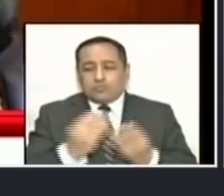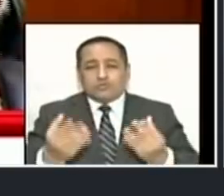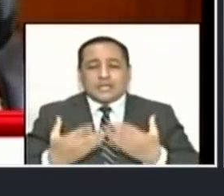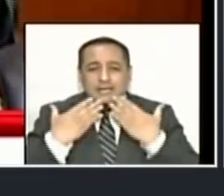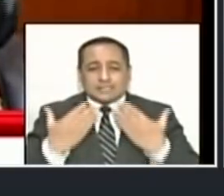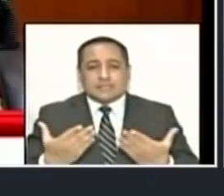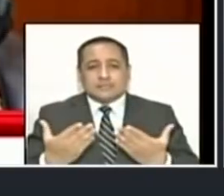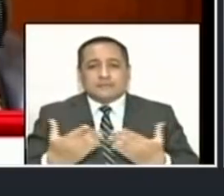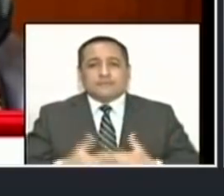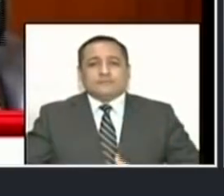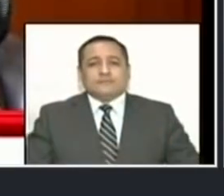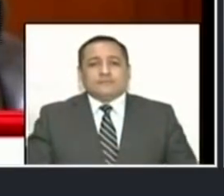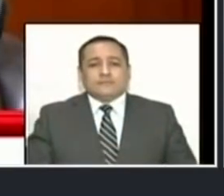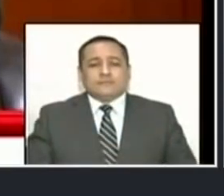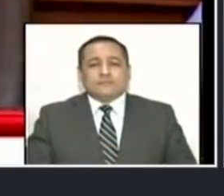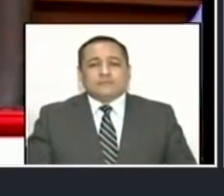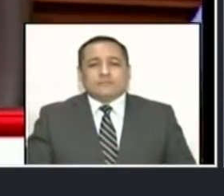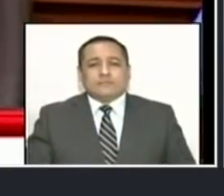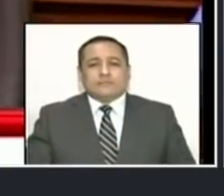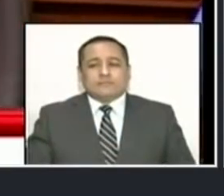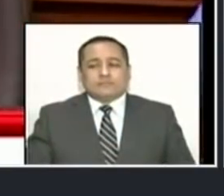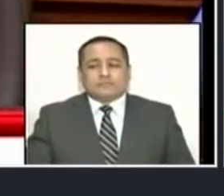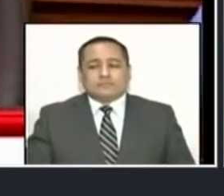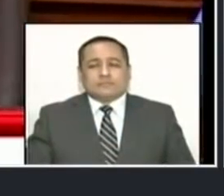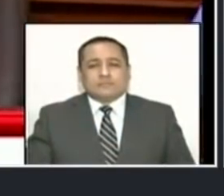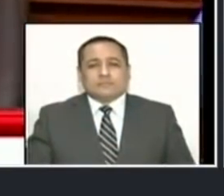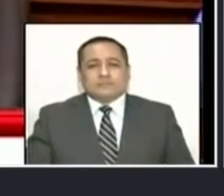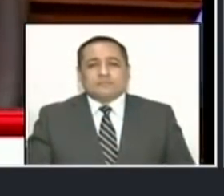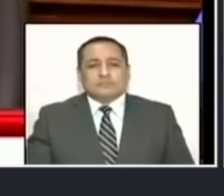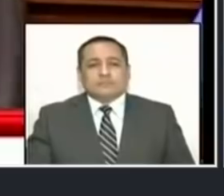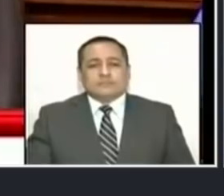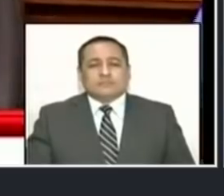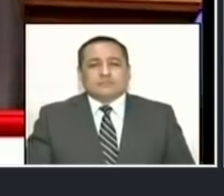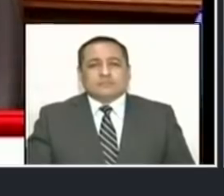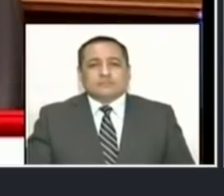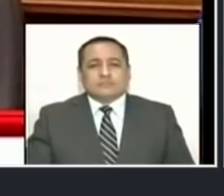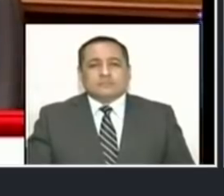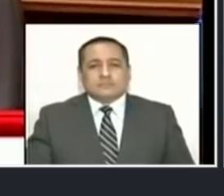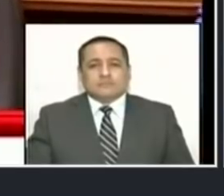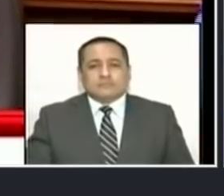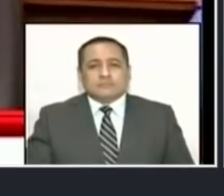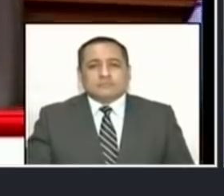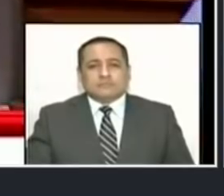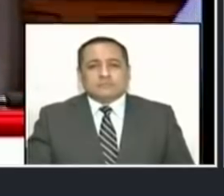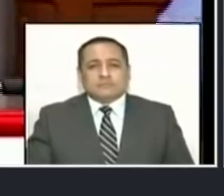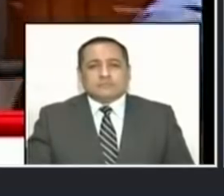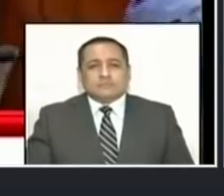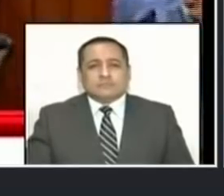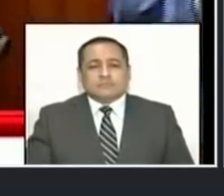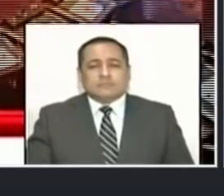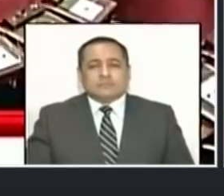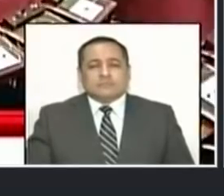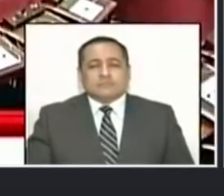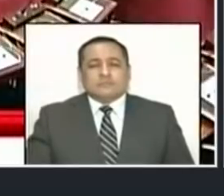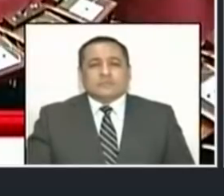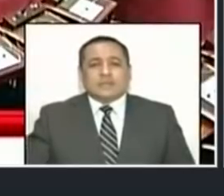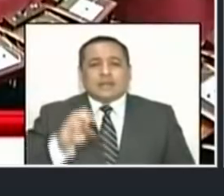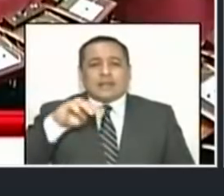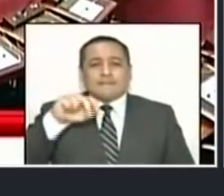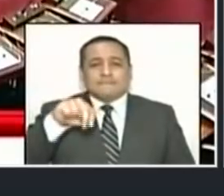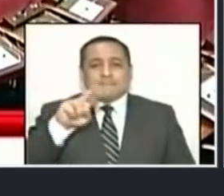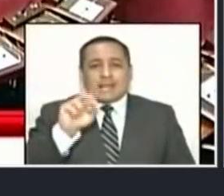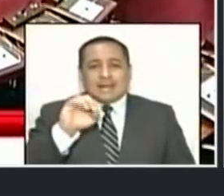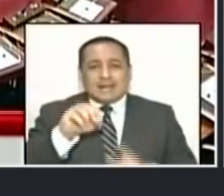puedes dar nombres, porque además me imagino que las listas recién las están armando, pero características del gabinete que acompañara al señor